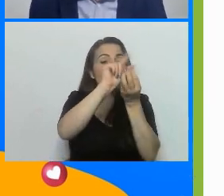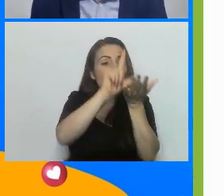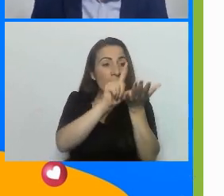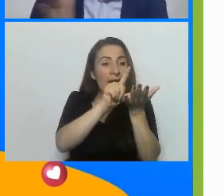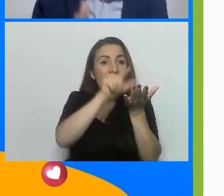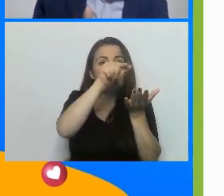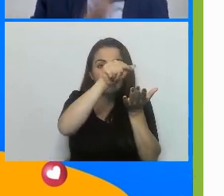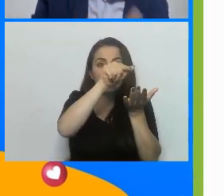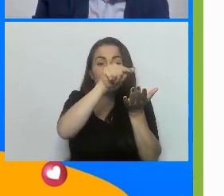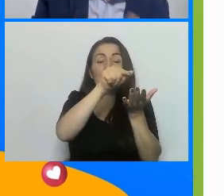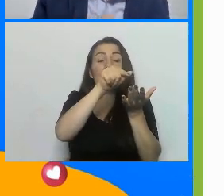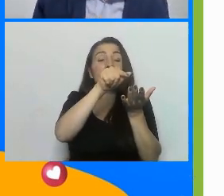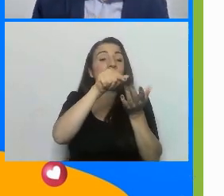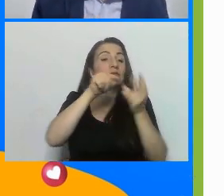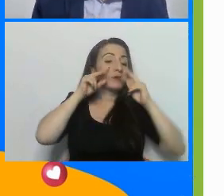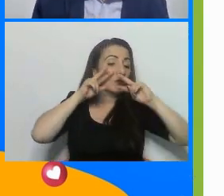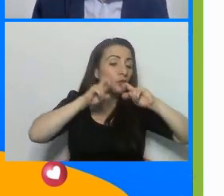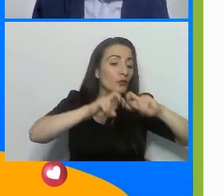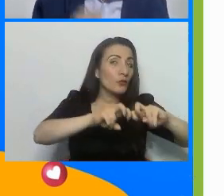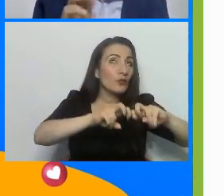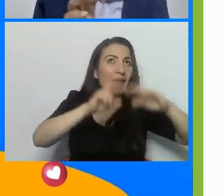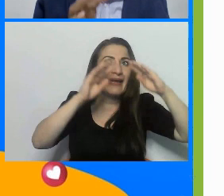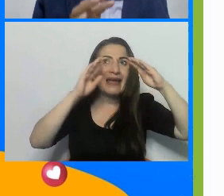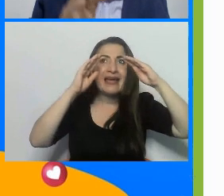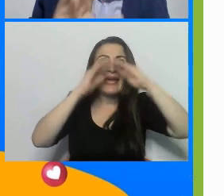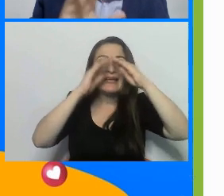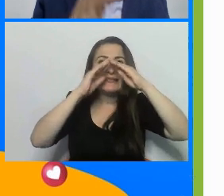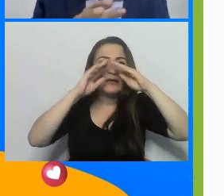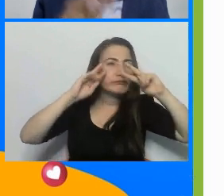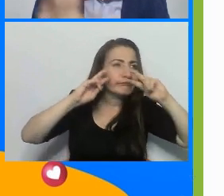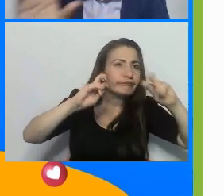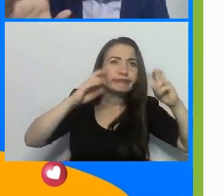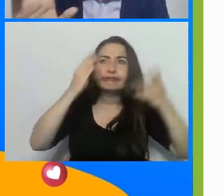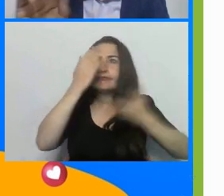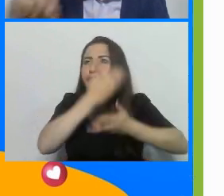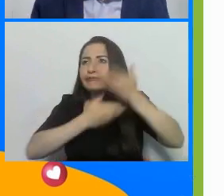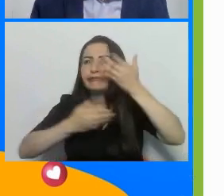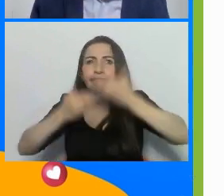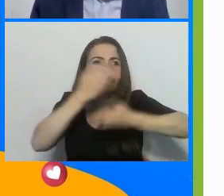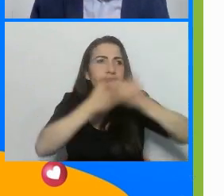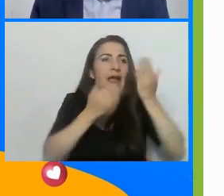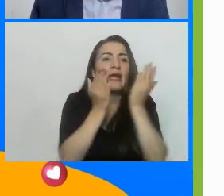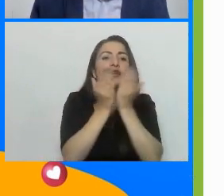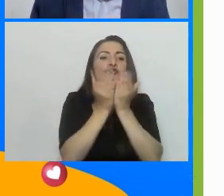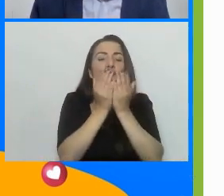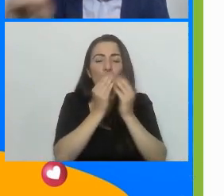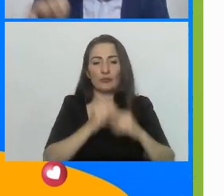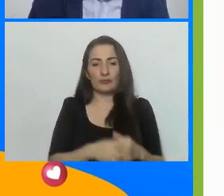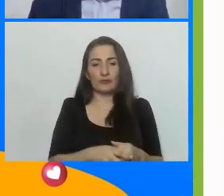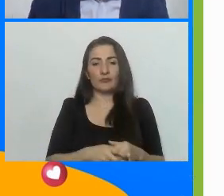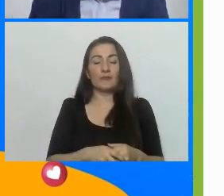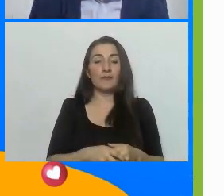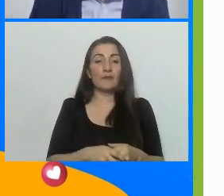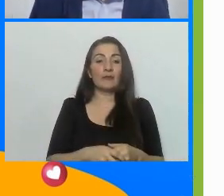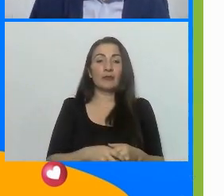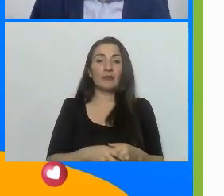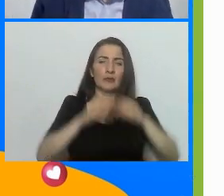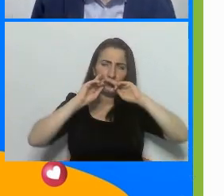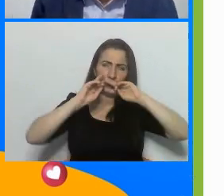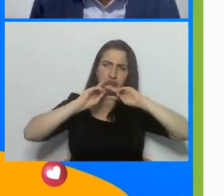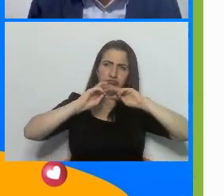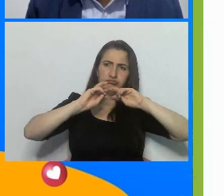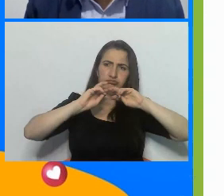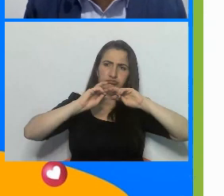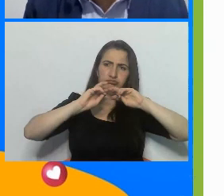ecología es el estudio de la casa, ¿sí? ¿Sí ven? Entonces, estudio de la casa. Al ser estudio de la